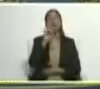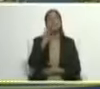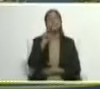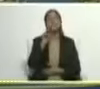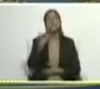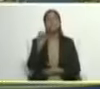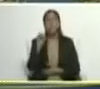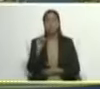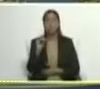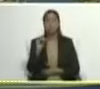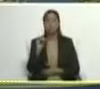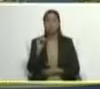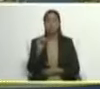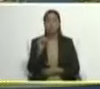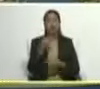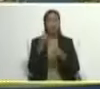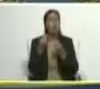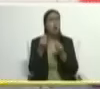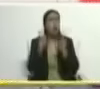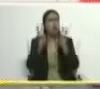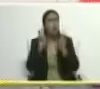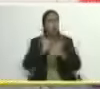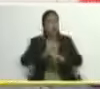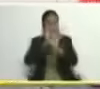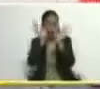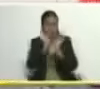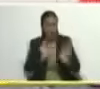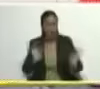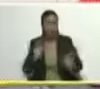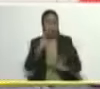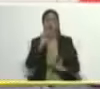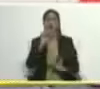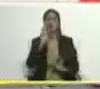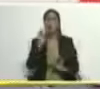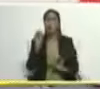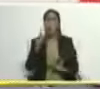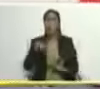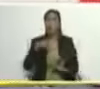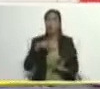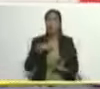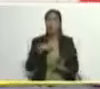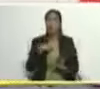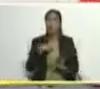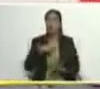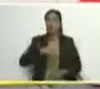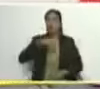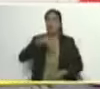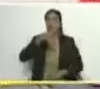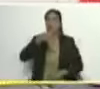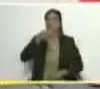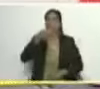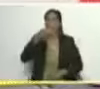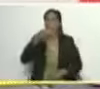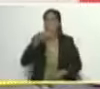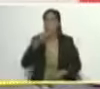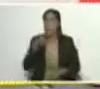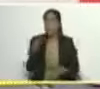y de nuevas formas de colonialismo. Y no estamos exagerando, solamente hay que verlo ahí.